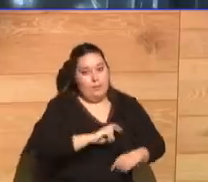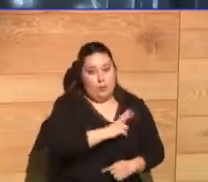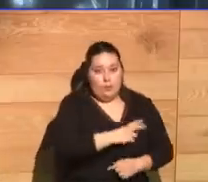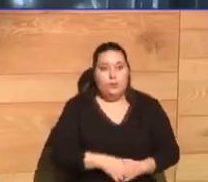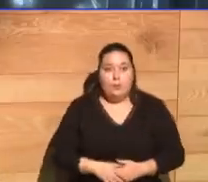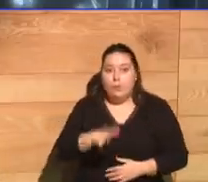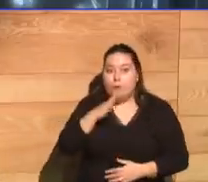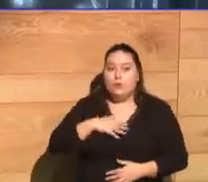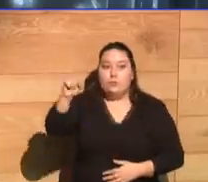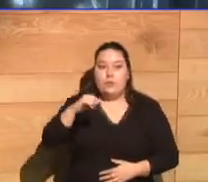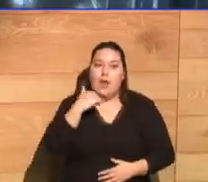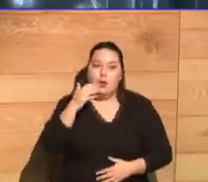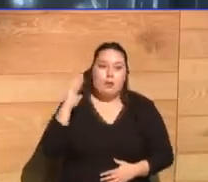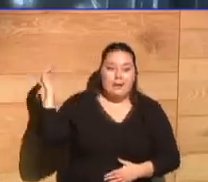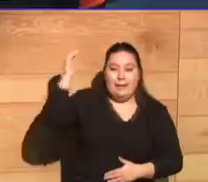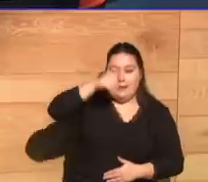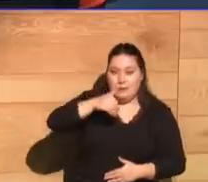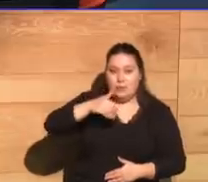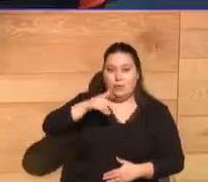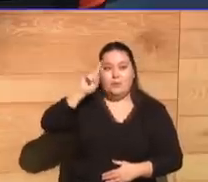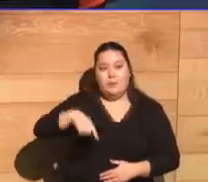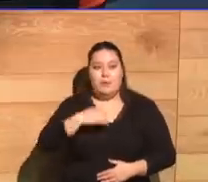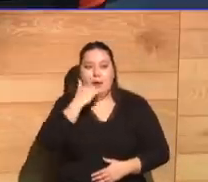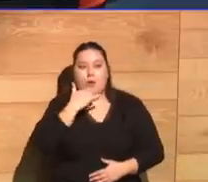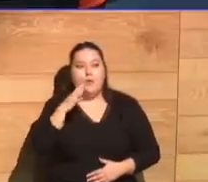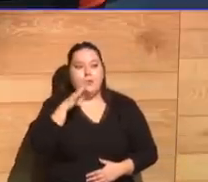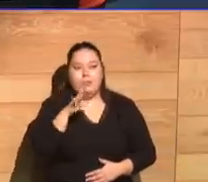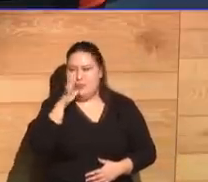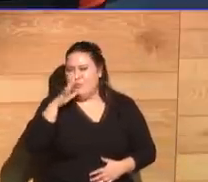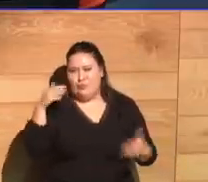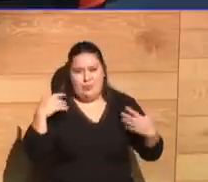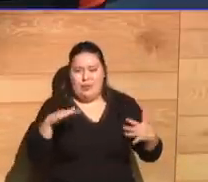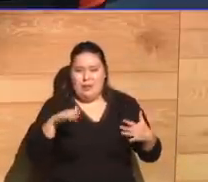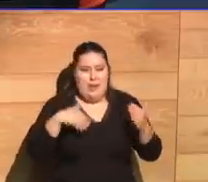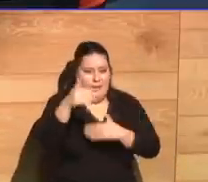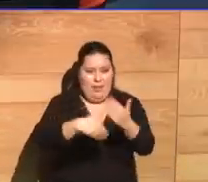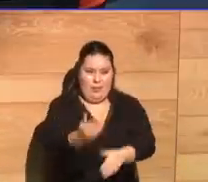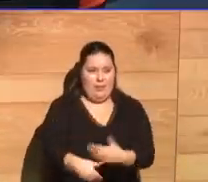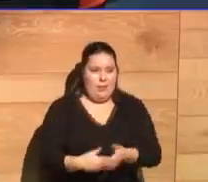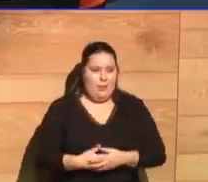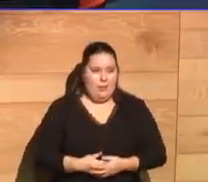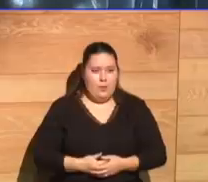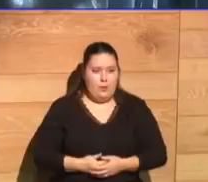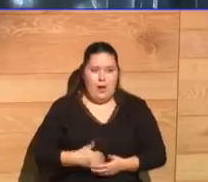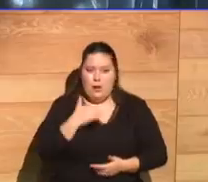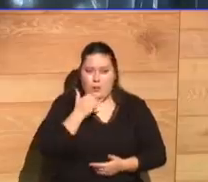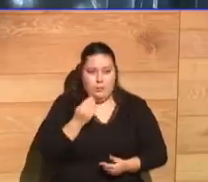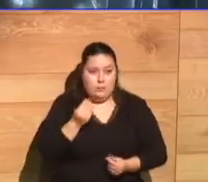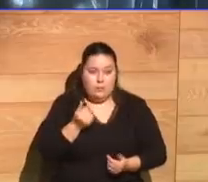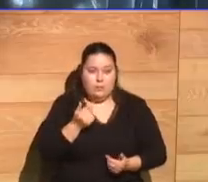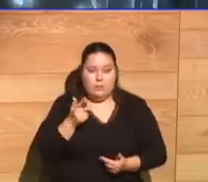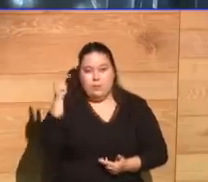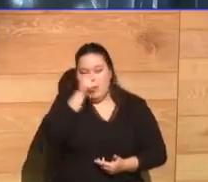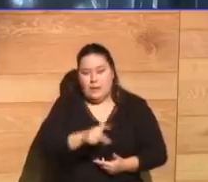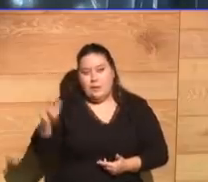algo especial entre el clasicismo y algo también increíblemente avanzado, no menor el hecho de tener que